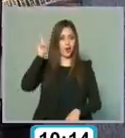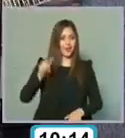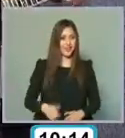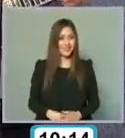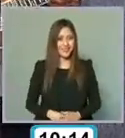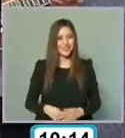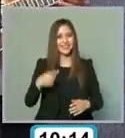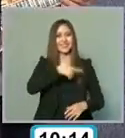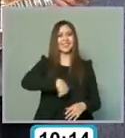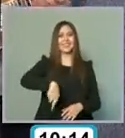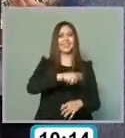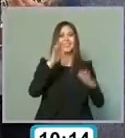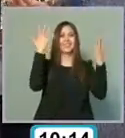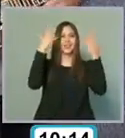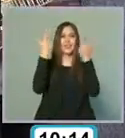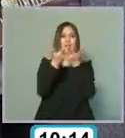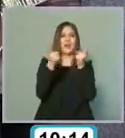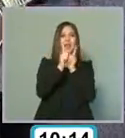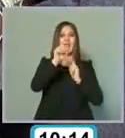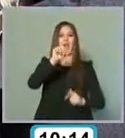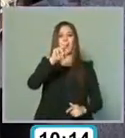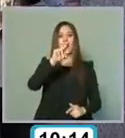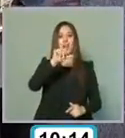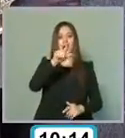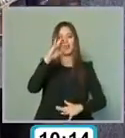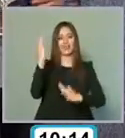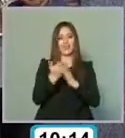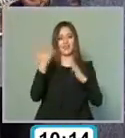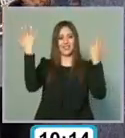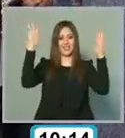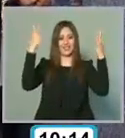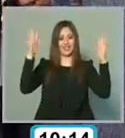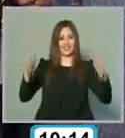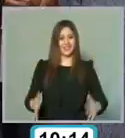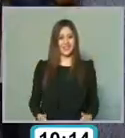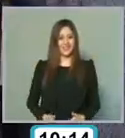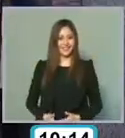pues el aplauso es para Aural, que están en el intermedio. Venga.